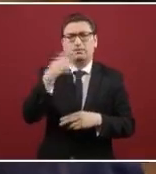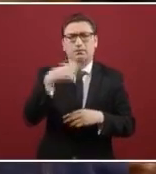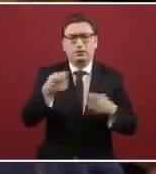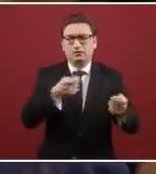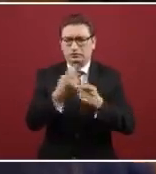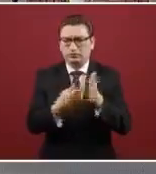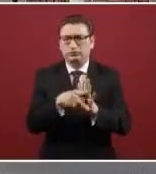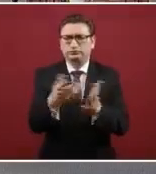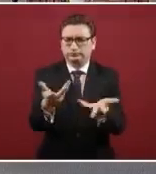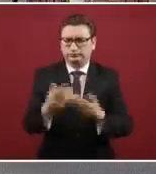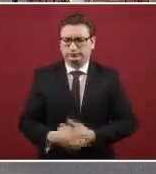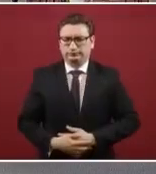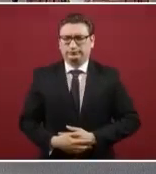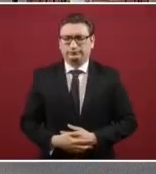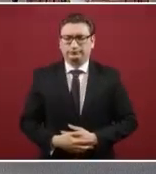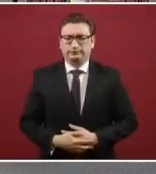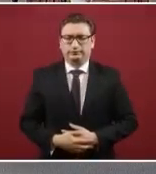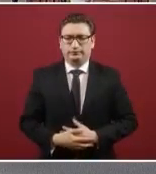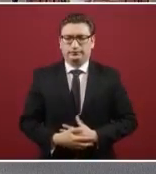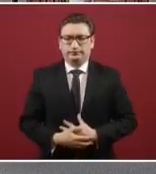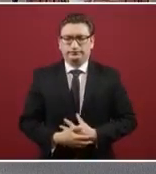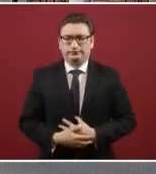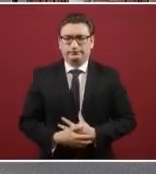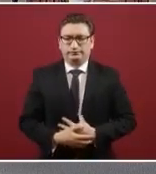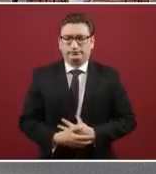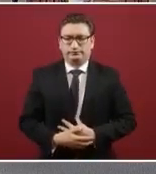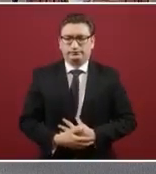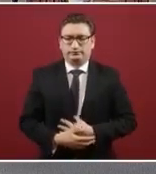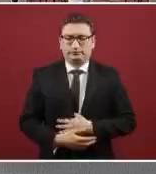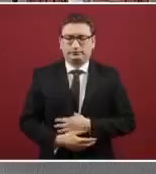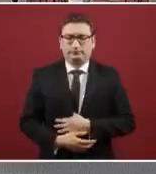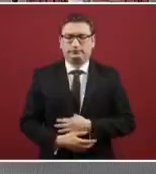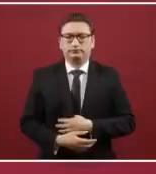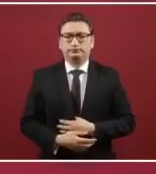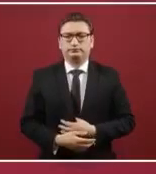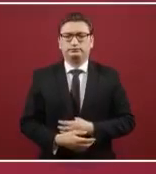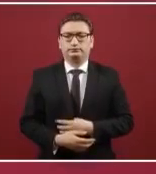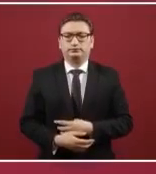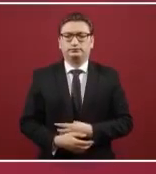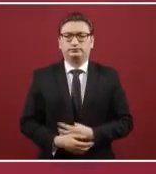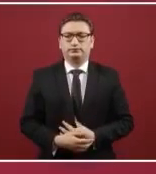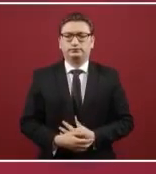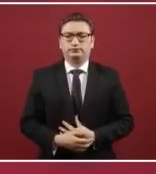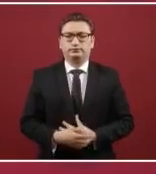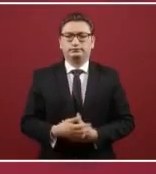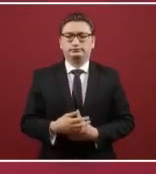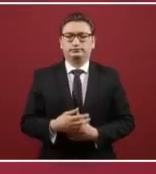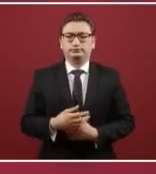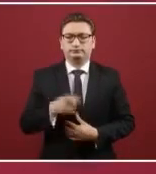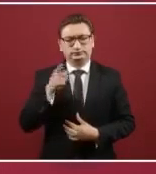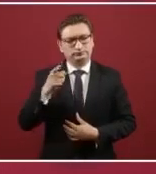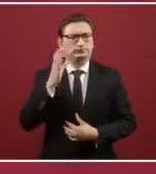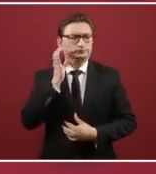de plazas, presidente? Pues es una decisión que se tomó en